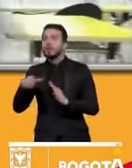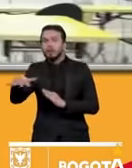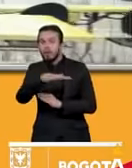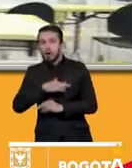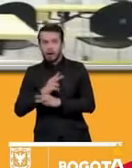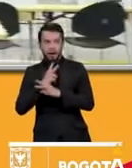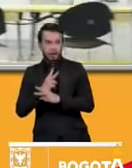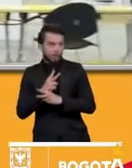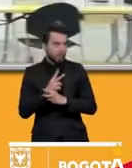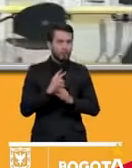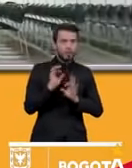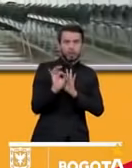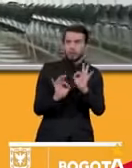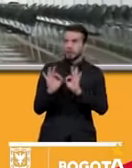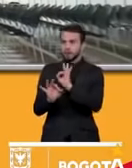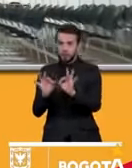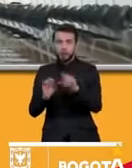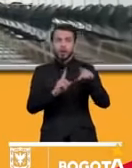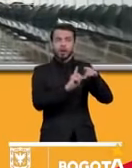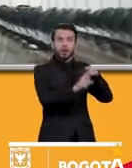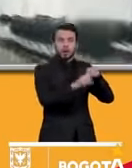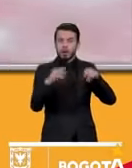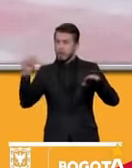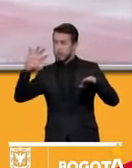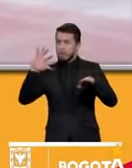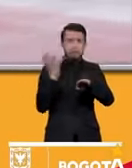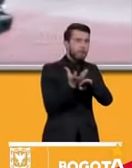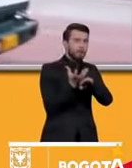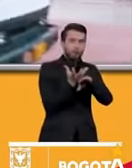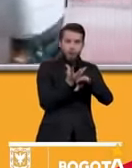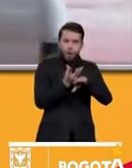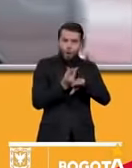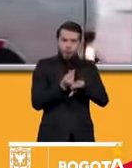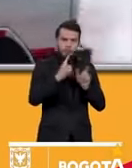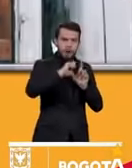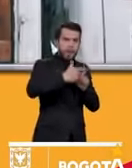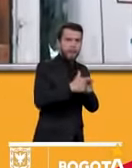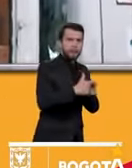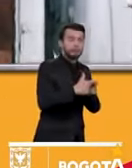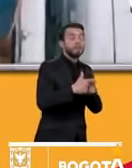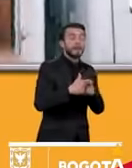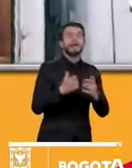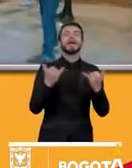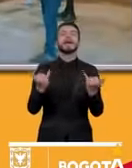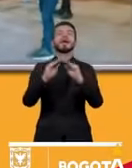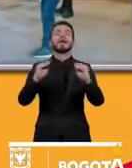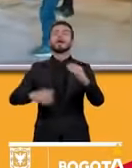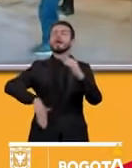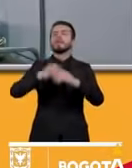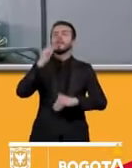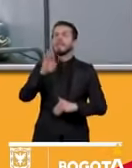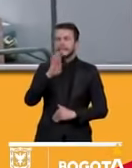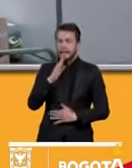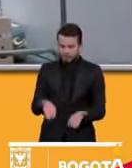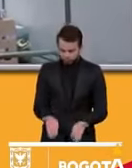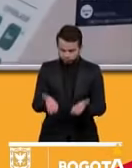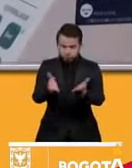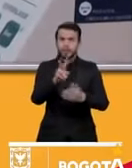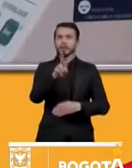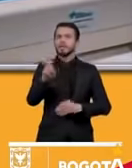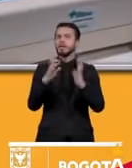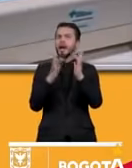nos permita empezar a estudiar que tres sectores por ahora puedan empezar a funcionar en Bogotá. Uno,